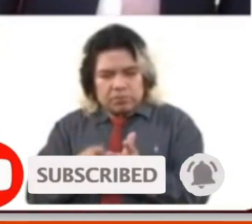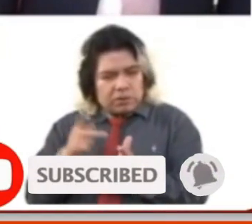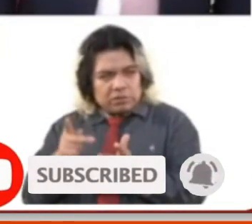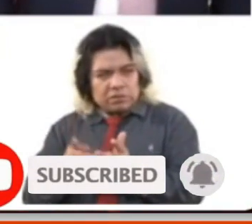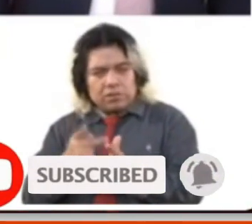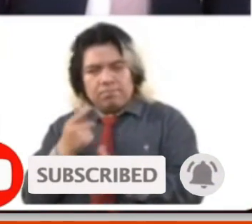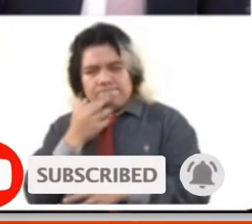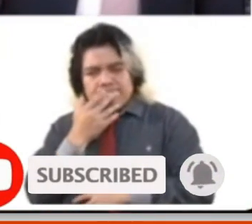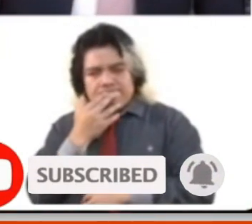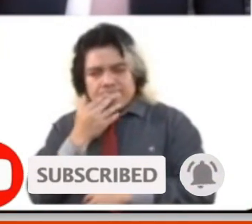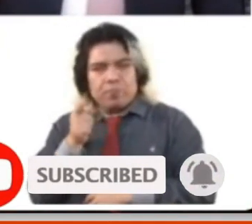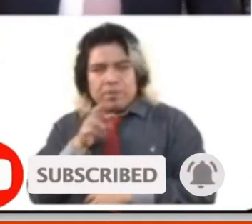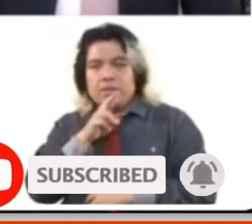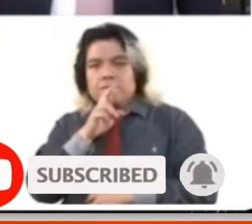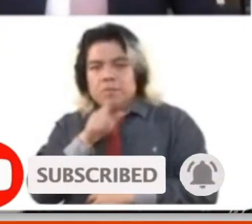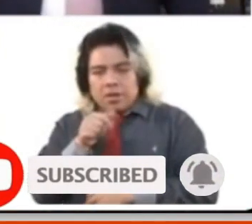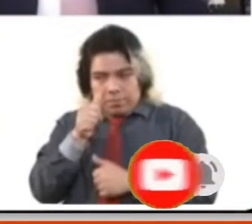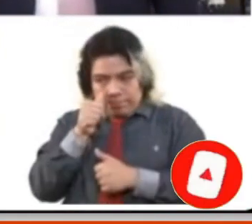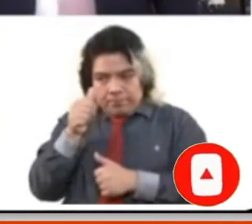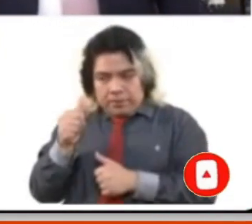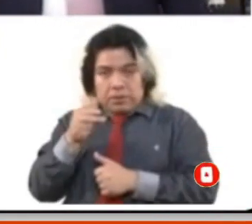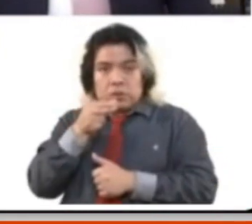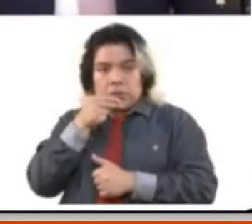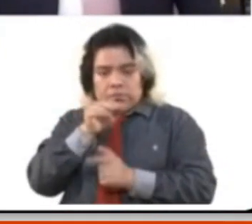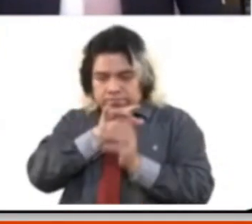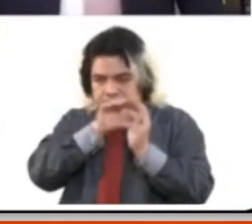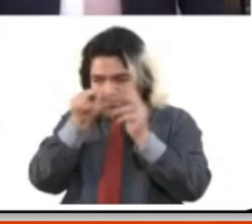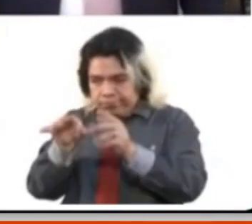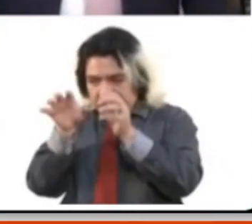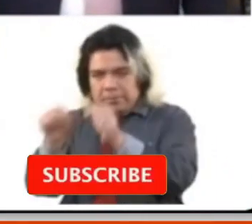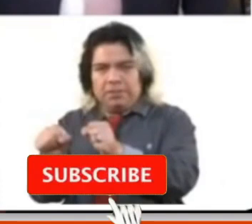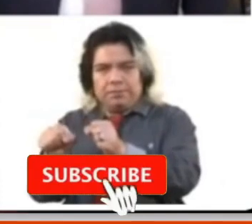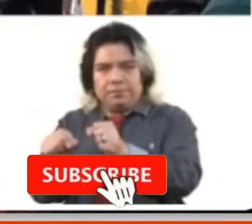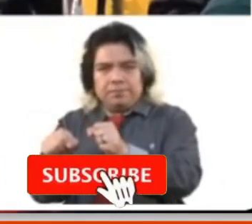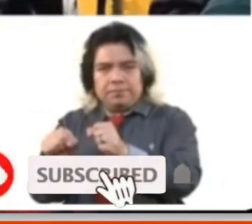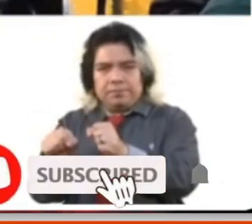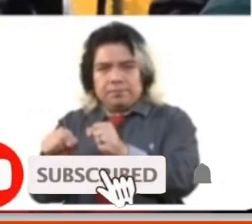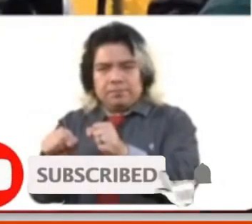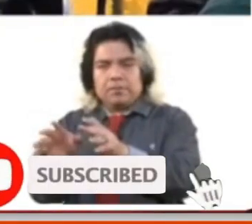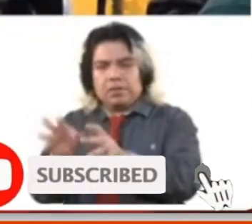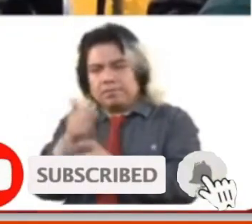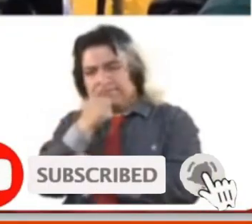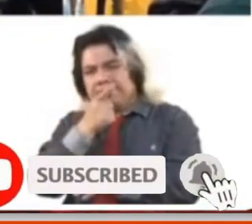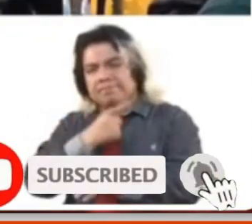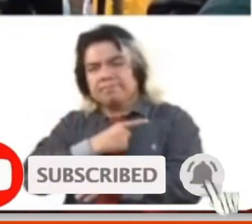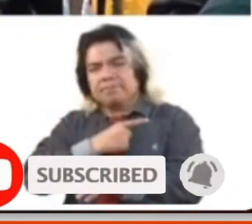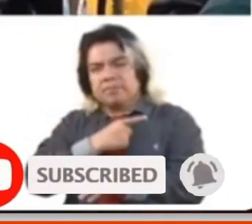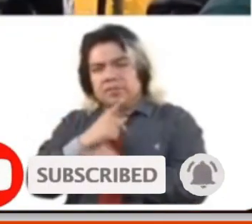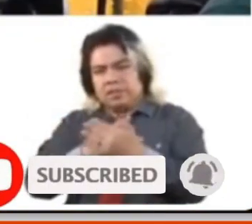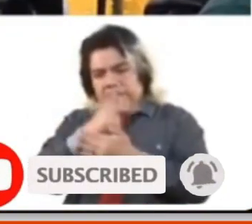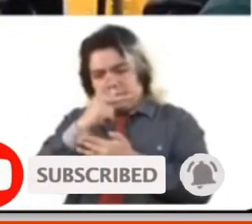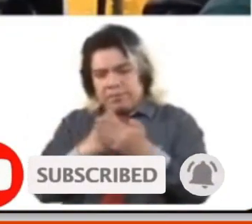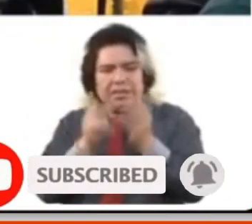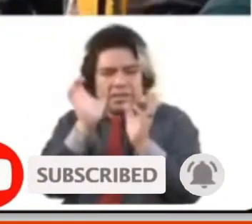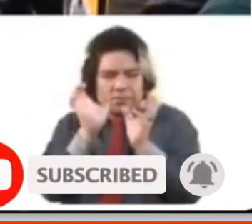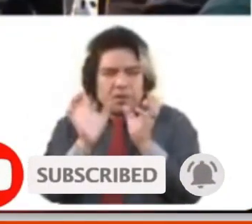delitos, entonces se hace una intervención mayor, como en este caso. La intervención integral que contempla el proyecto Cablebús,